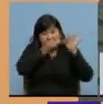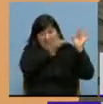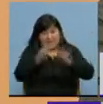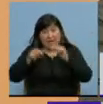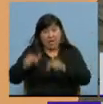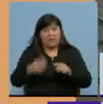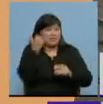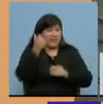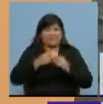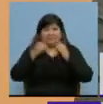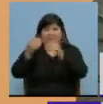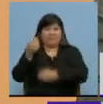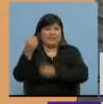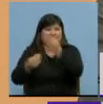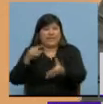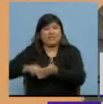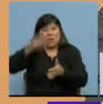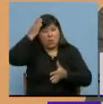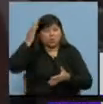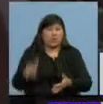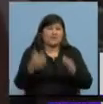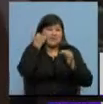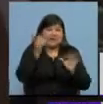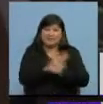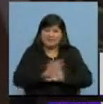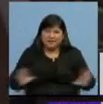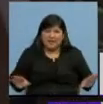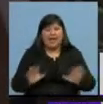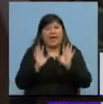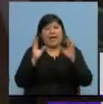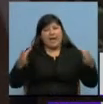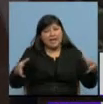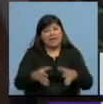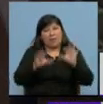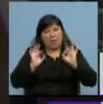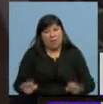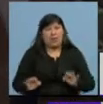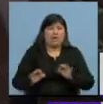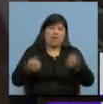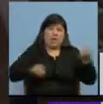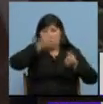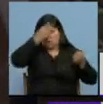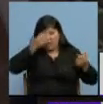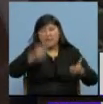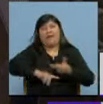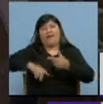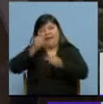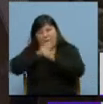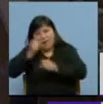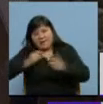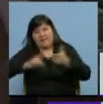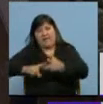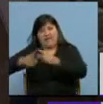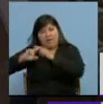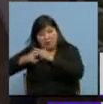así que está todo el equipo completo, pilotos, dueño de equipo, los ingenieros, los mecánicos, estamos todos completos. Aparte,